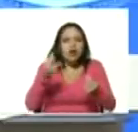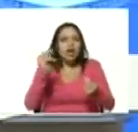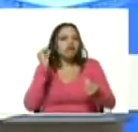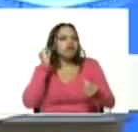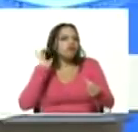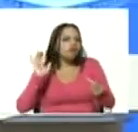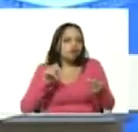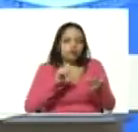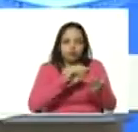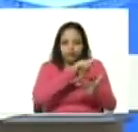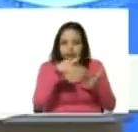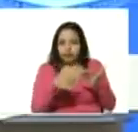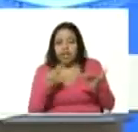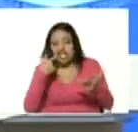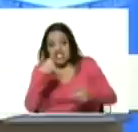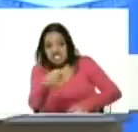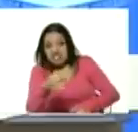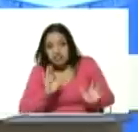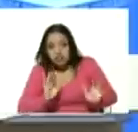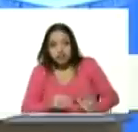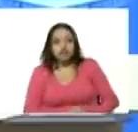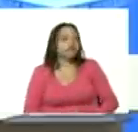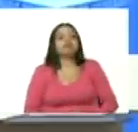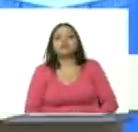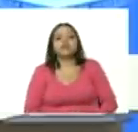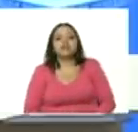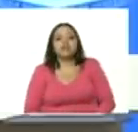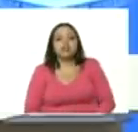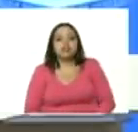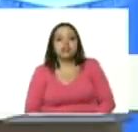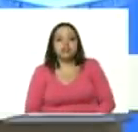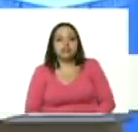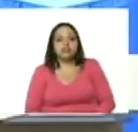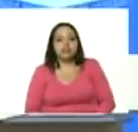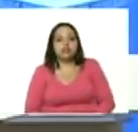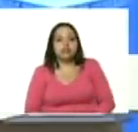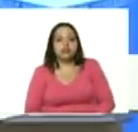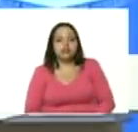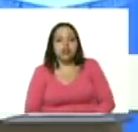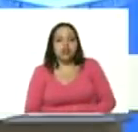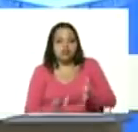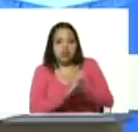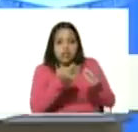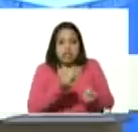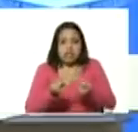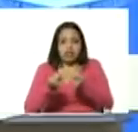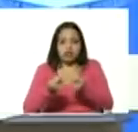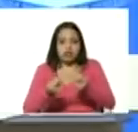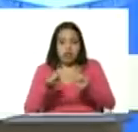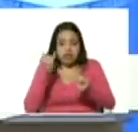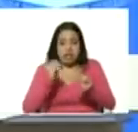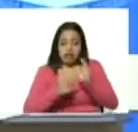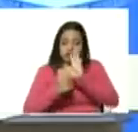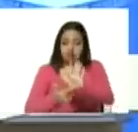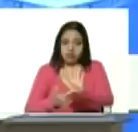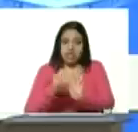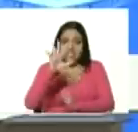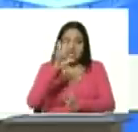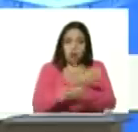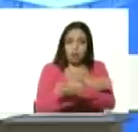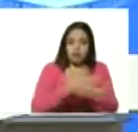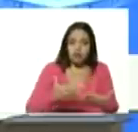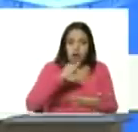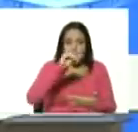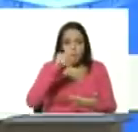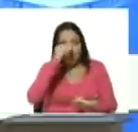Henry Ramos Alú. Eso es lo que señala sobre estos recursos. Y aquí queda patente, 5 millones para Borges, 2